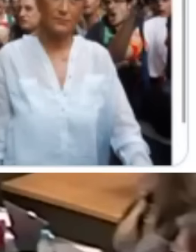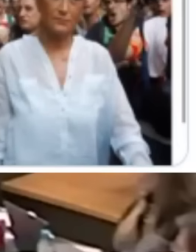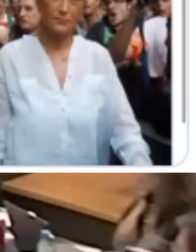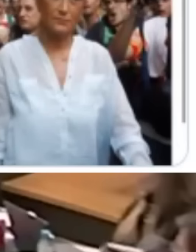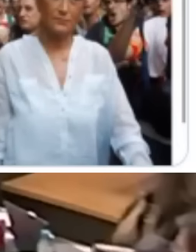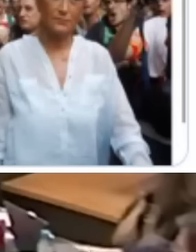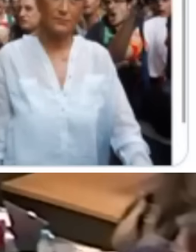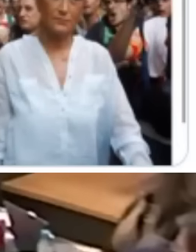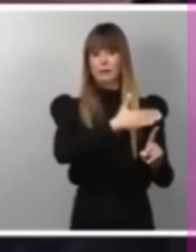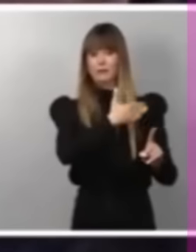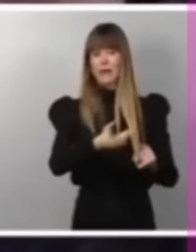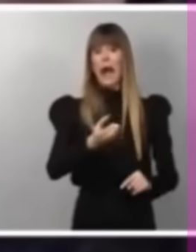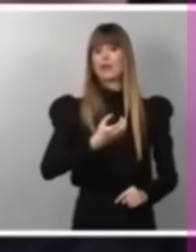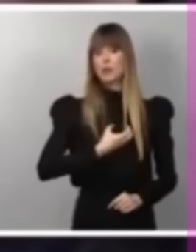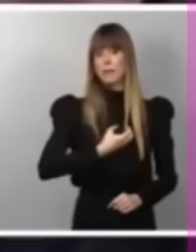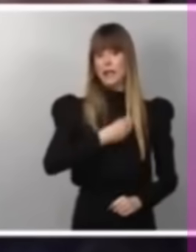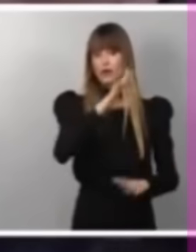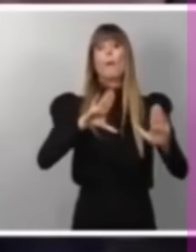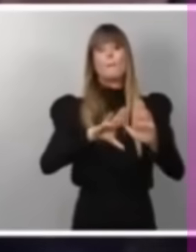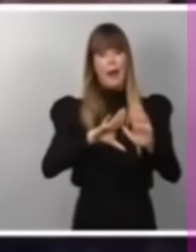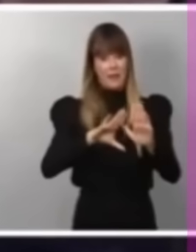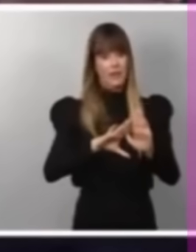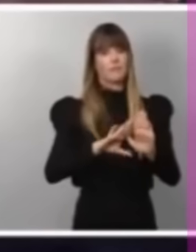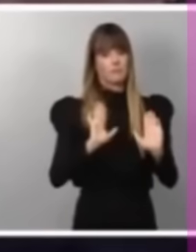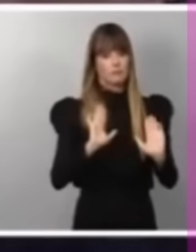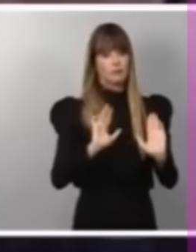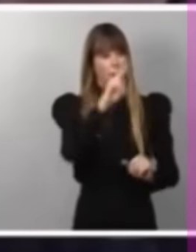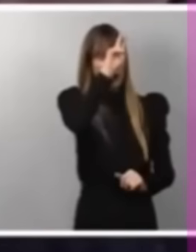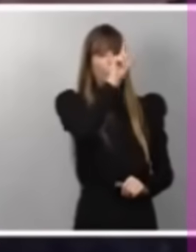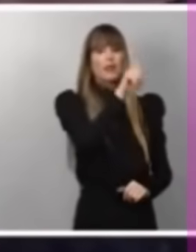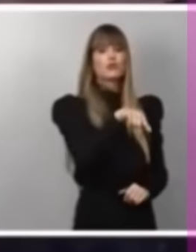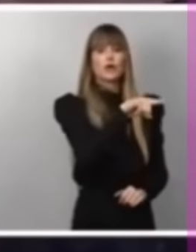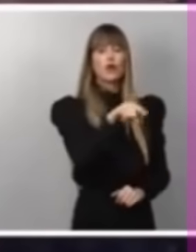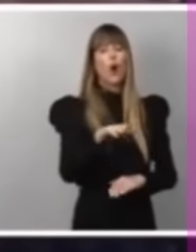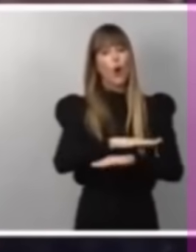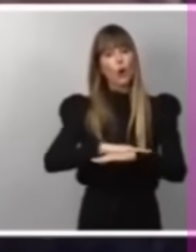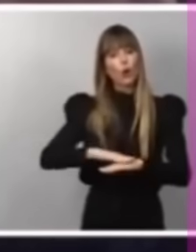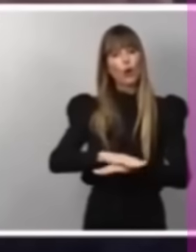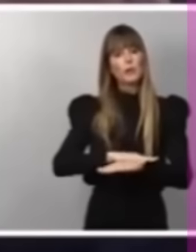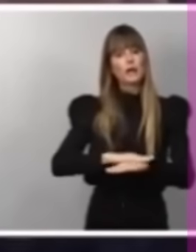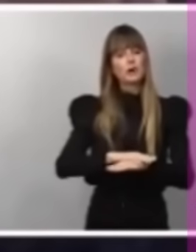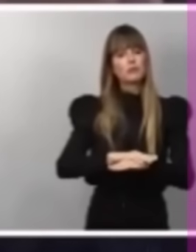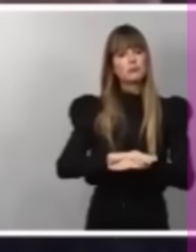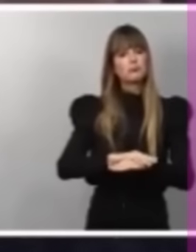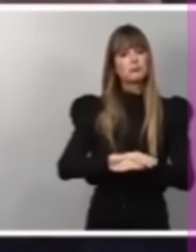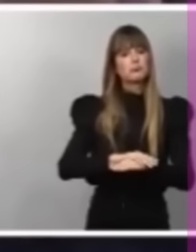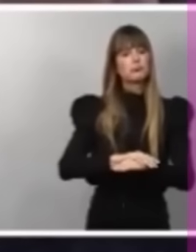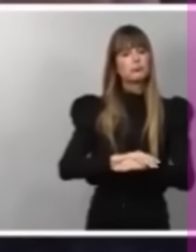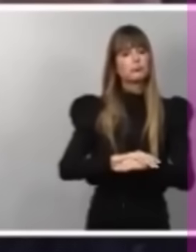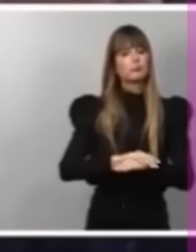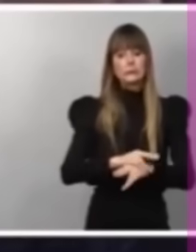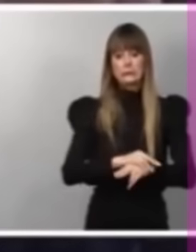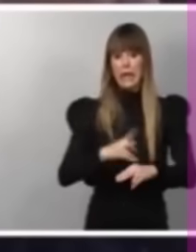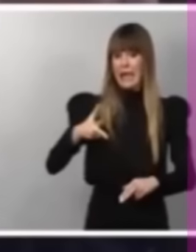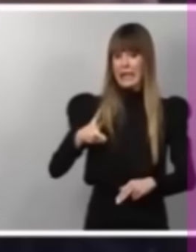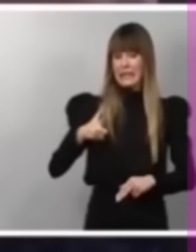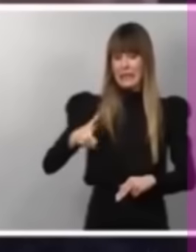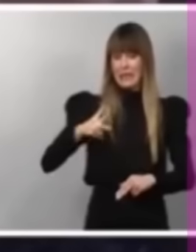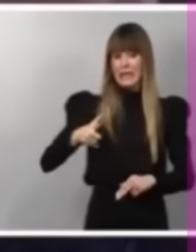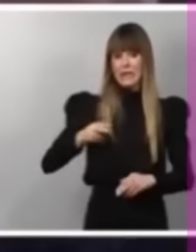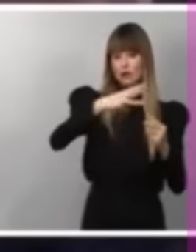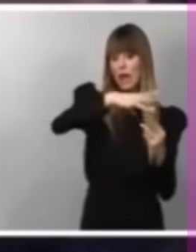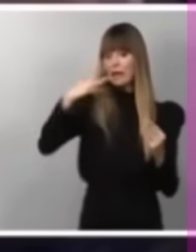señor Ortega, por favor, vuelva a su escaño. Y también me gustaría preguntarle si el Gobierno tiene pensado actuar ante el recorte de derechos LGTBI que se ha